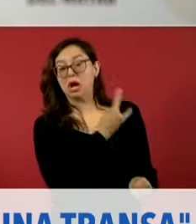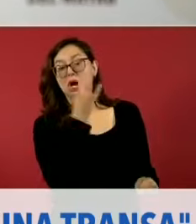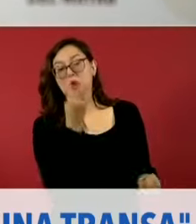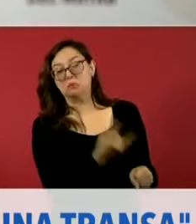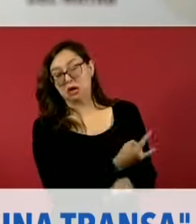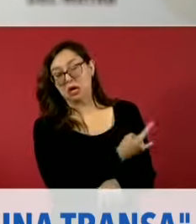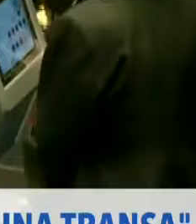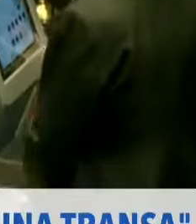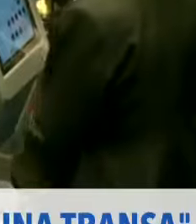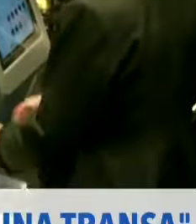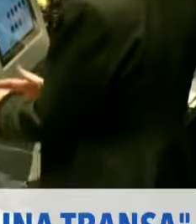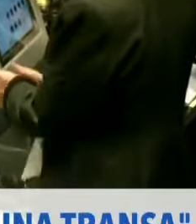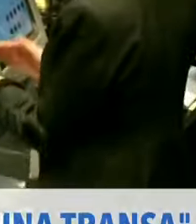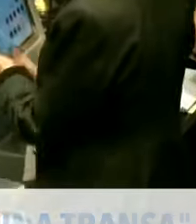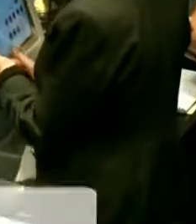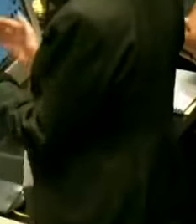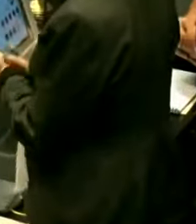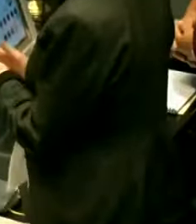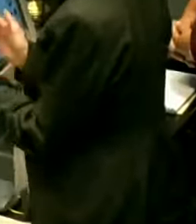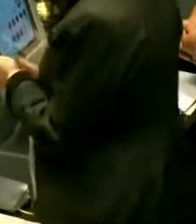a Yunes Padre y a Yunes Hijo.